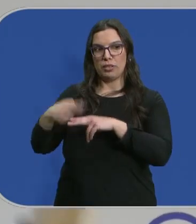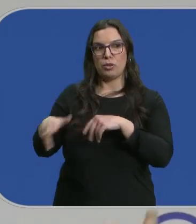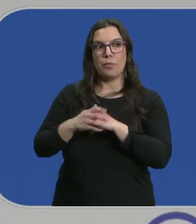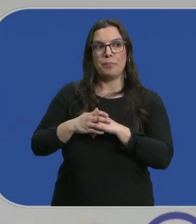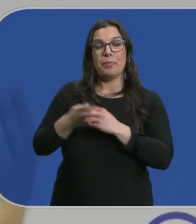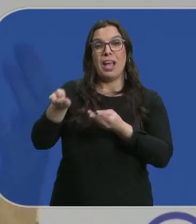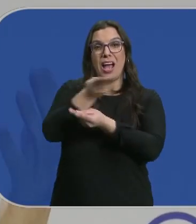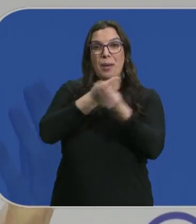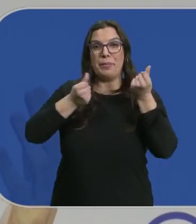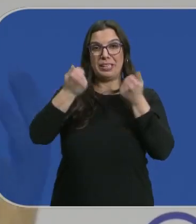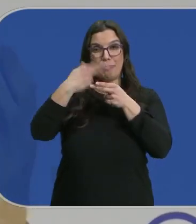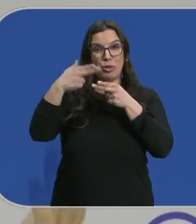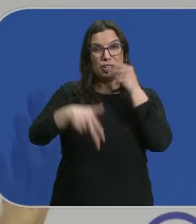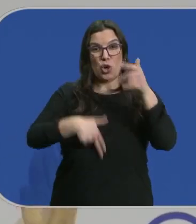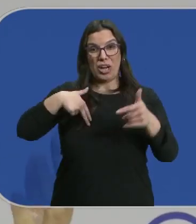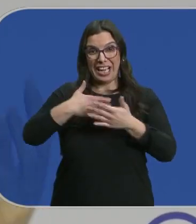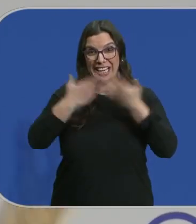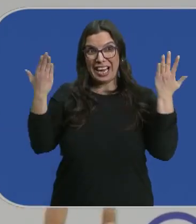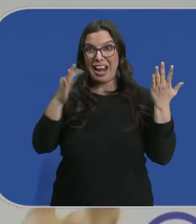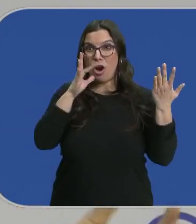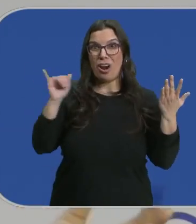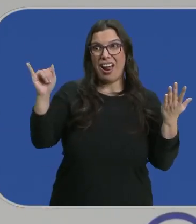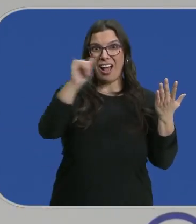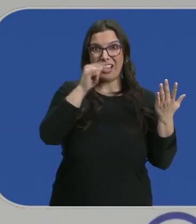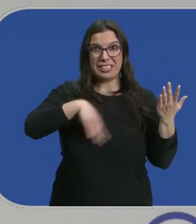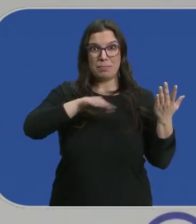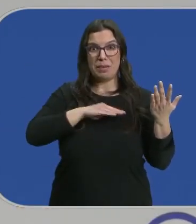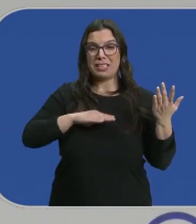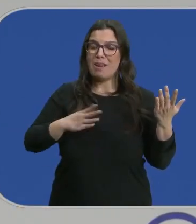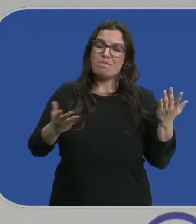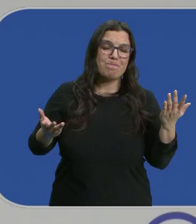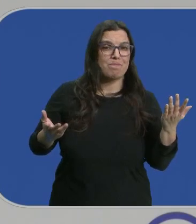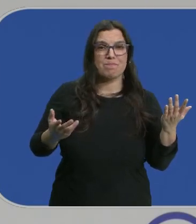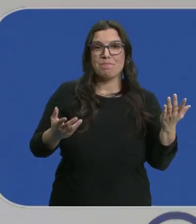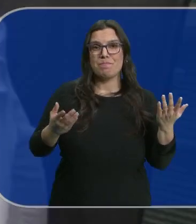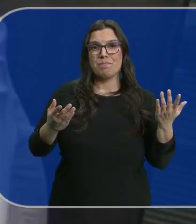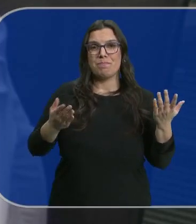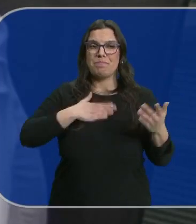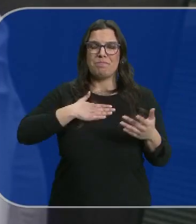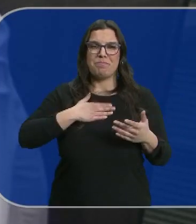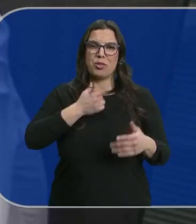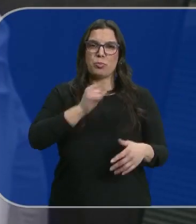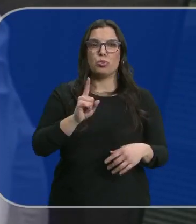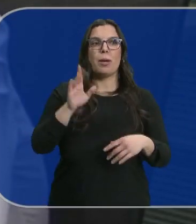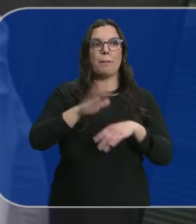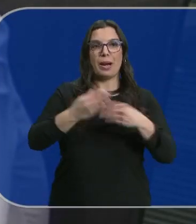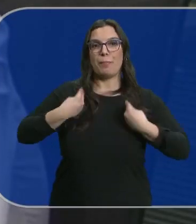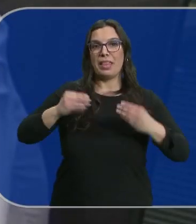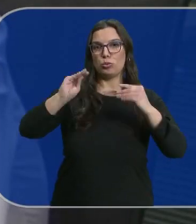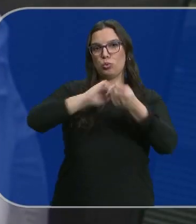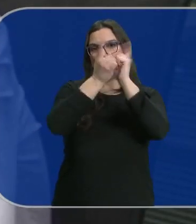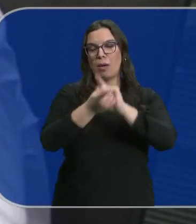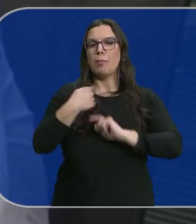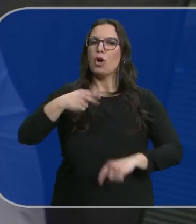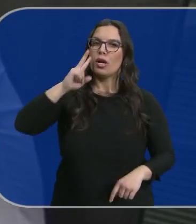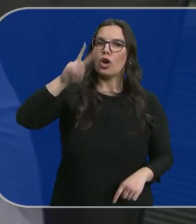clima político en general que en estos momentos preside la política española, evidentemente no es el clima. Para dar un giro a su vida, pero